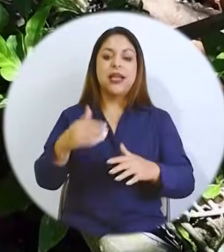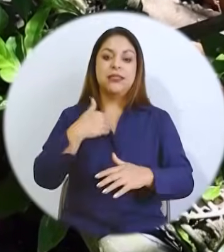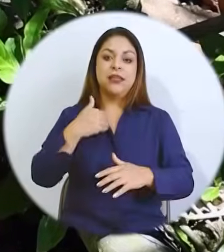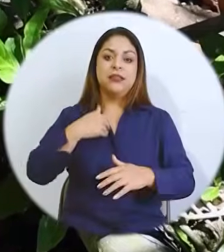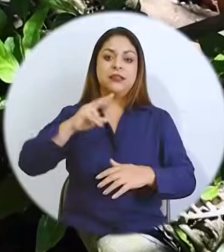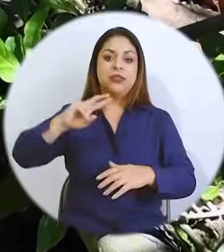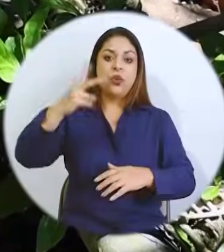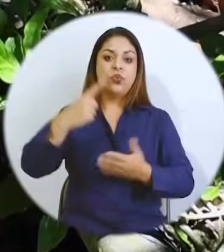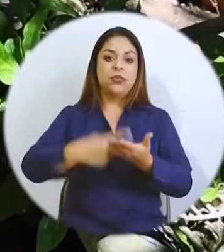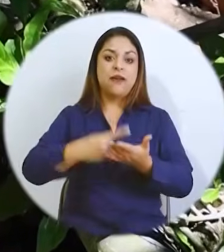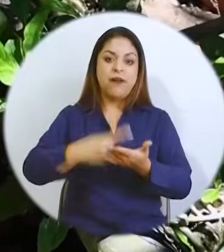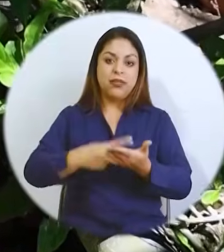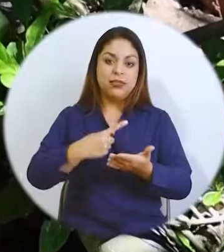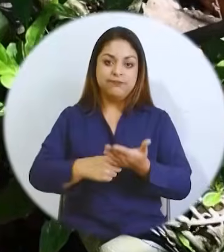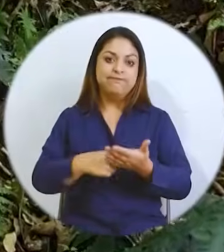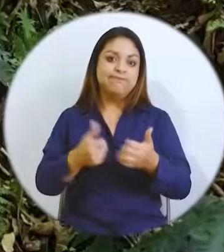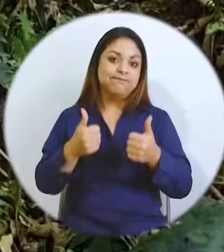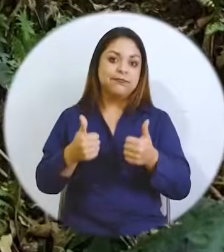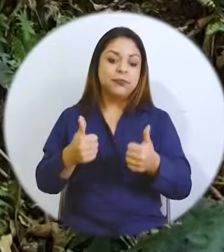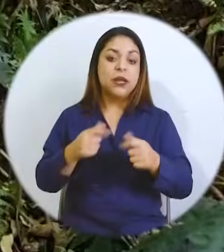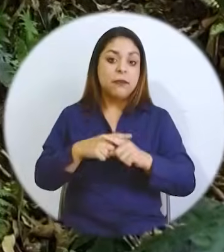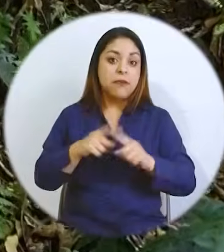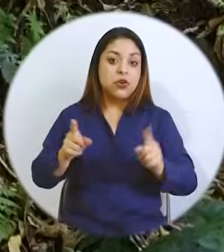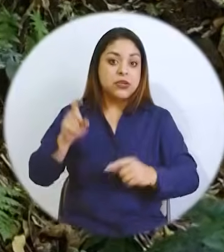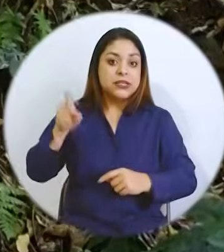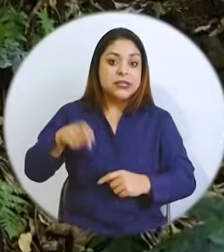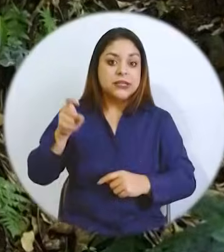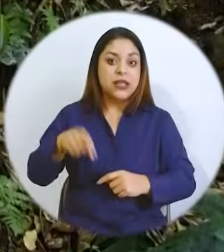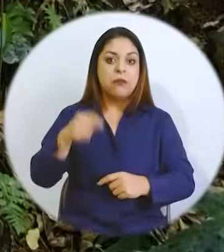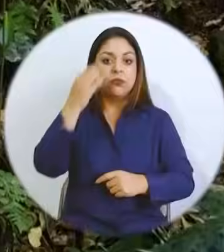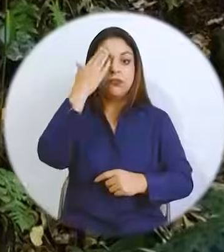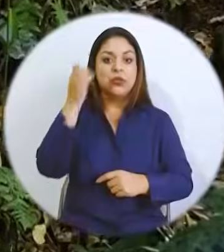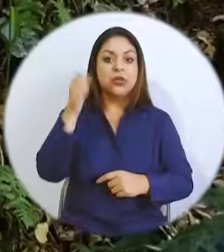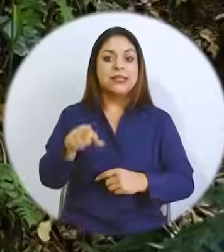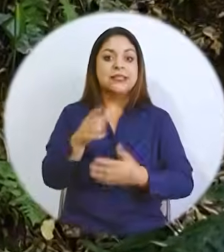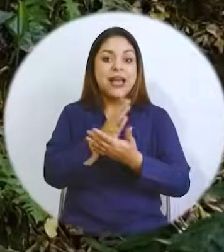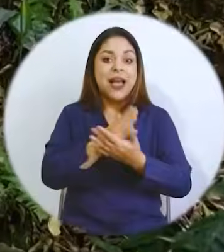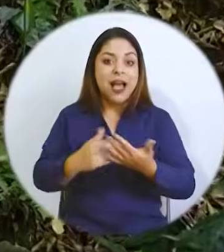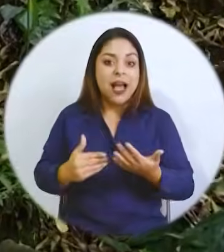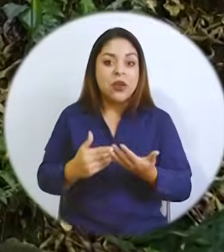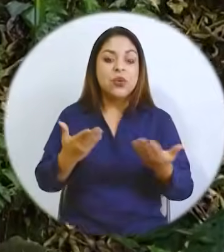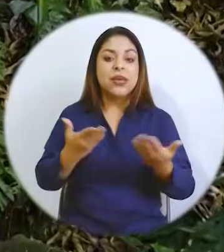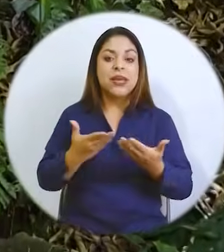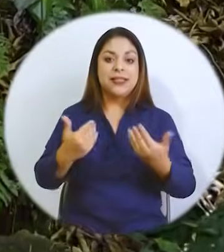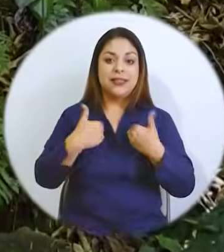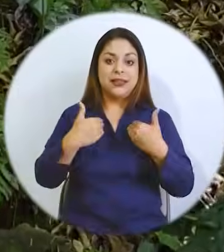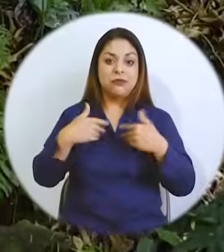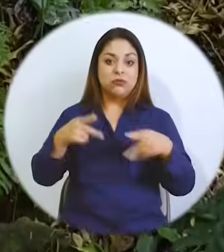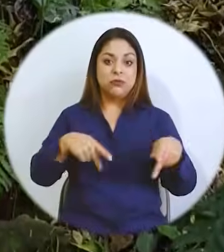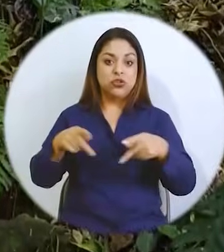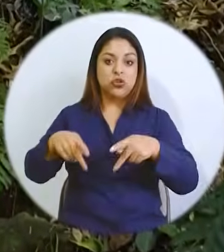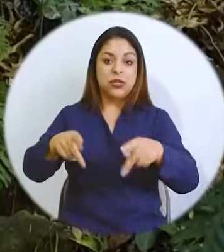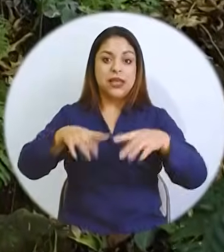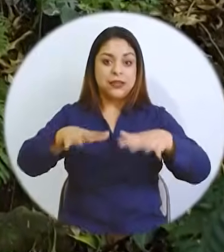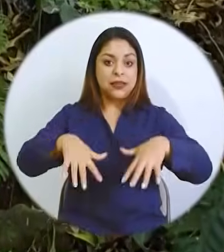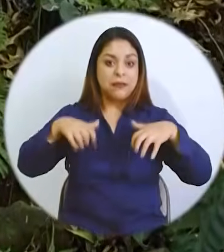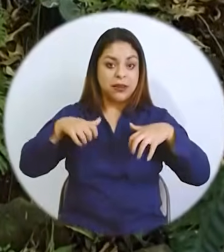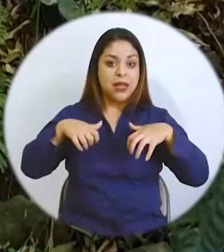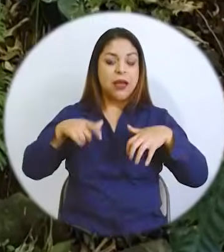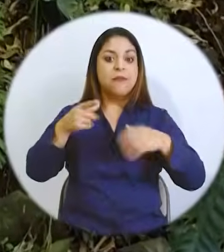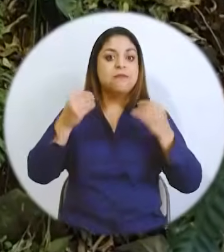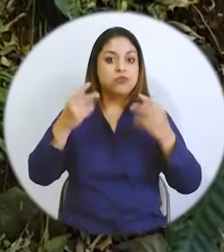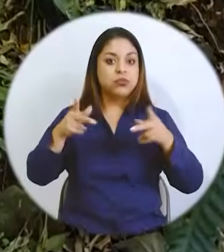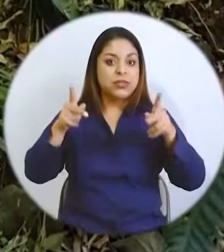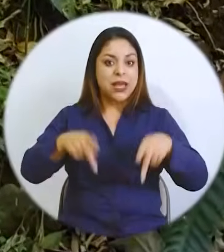entró en segundo debate, por dicha, ¿verdad? Pero lo necesitamos porque es algo que hemos tenido personas en las